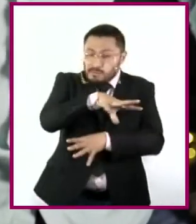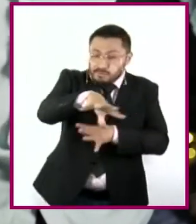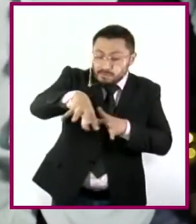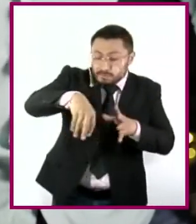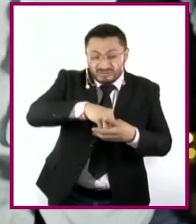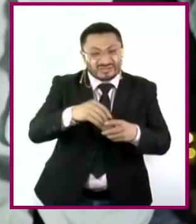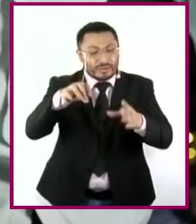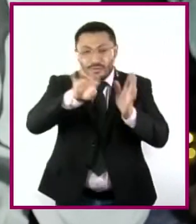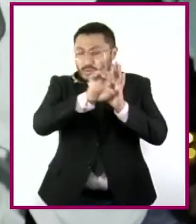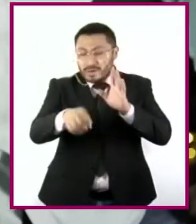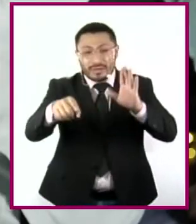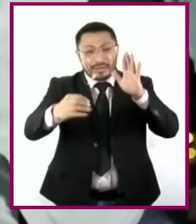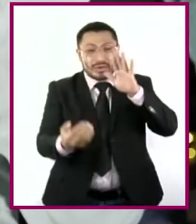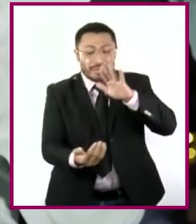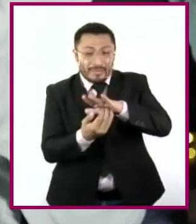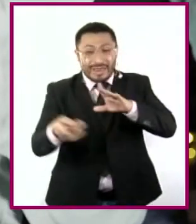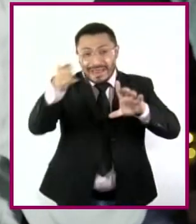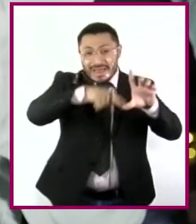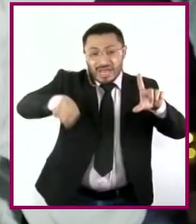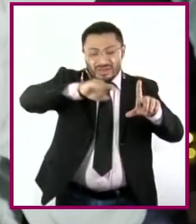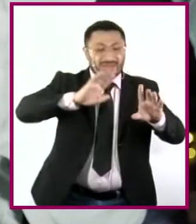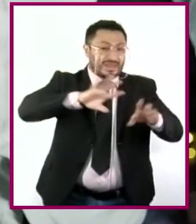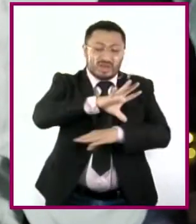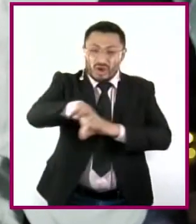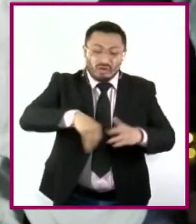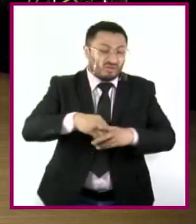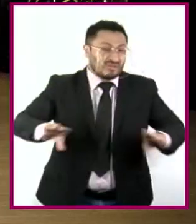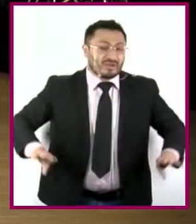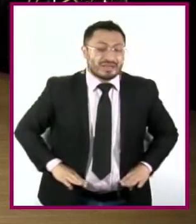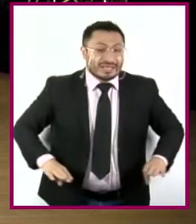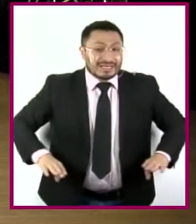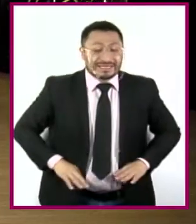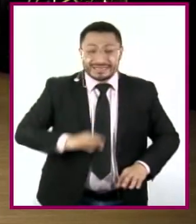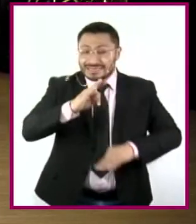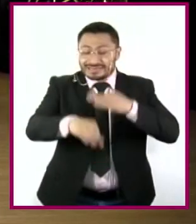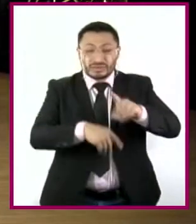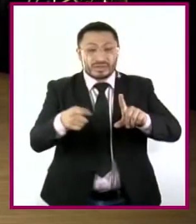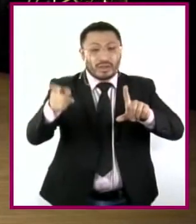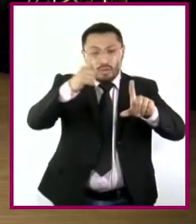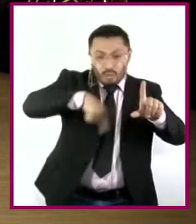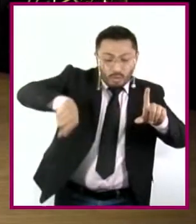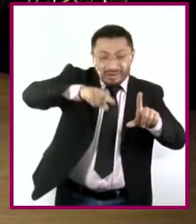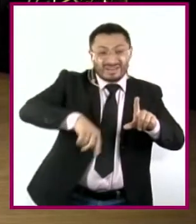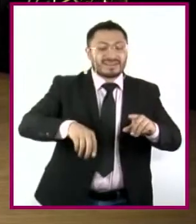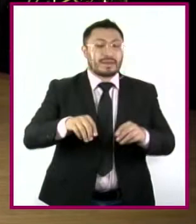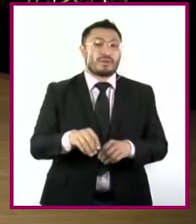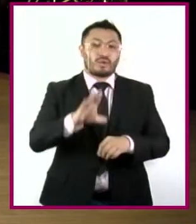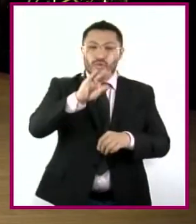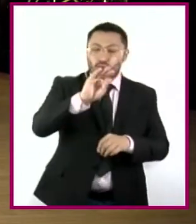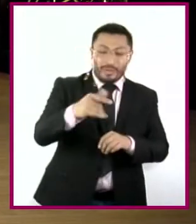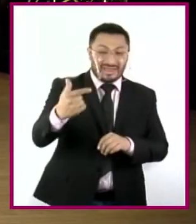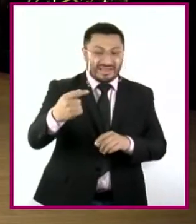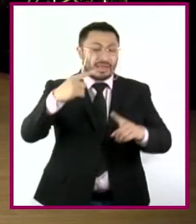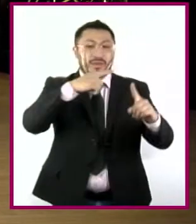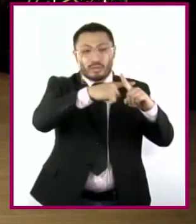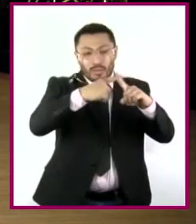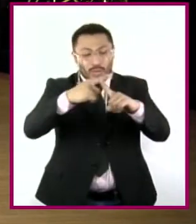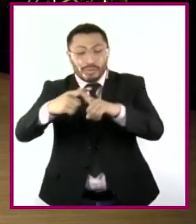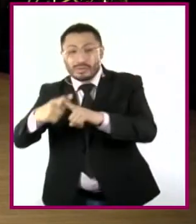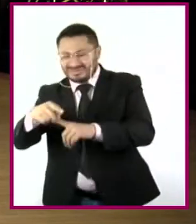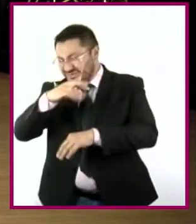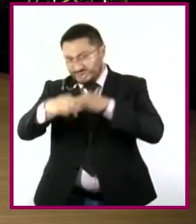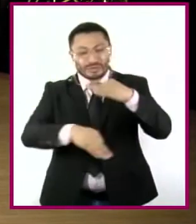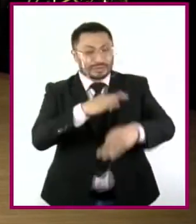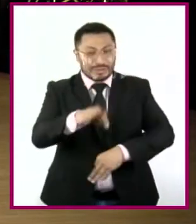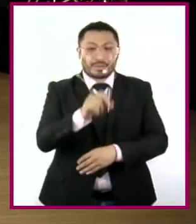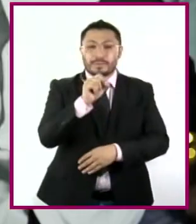mesa redonda es el conjunto de todas sus posibles rotaciones, no solo de los múltiplos de 90 grados, y podemos